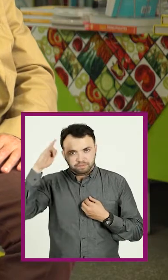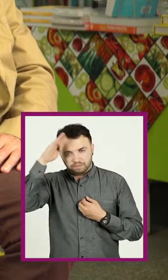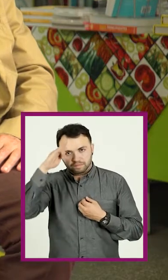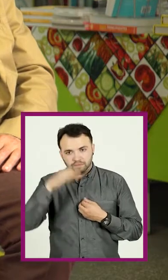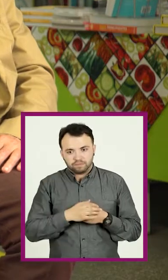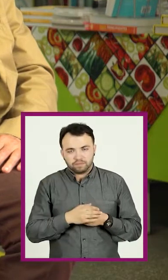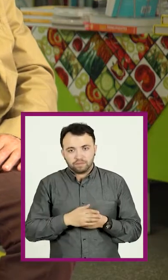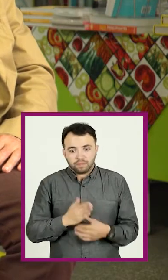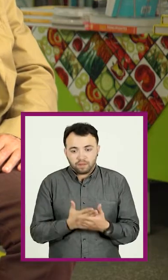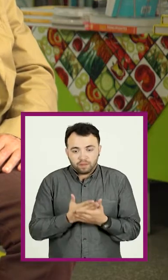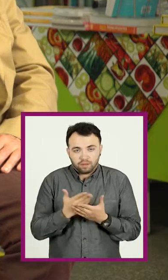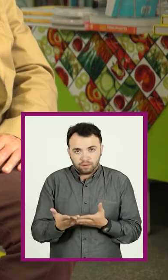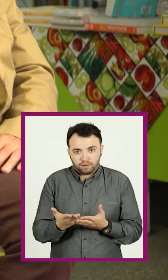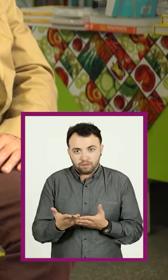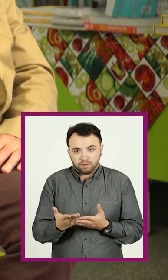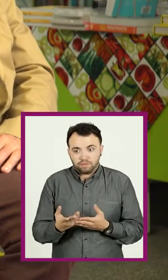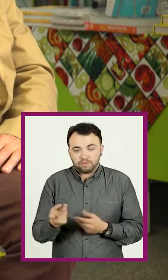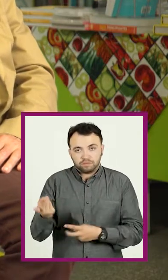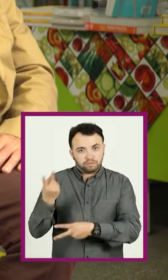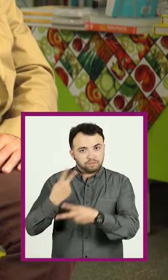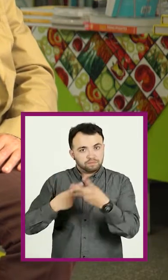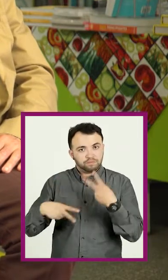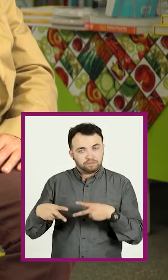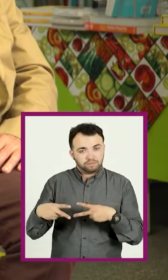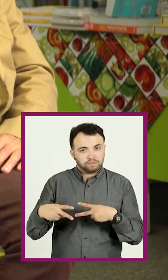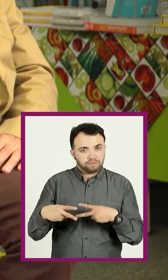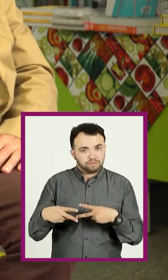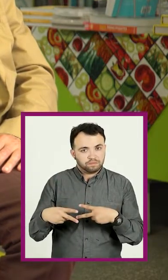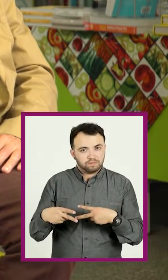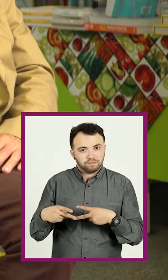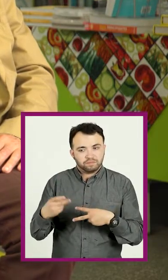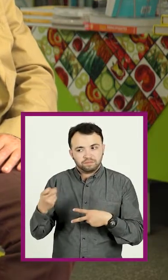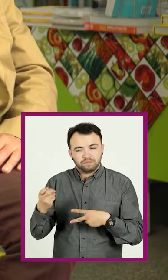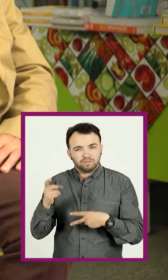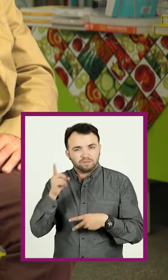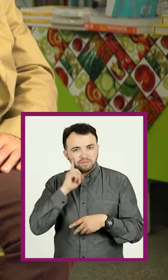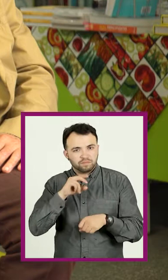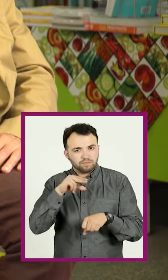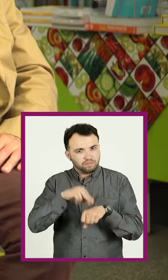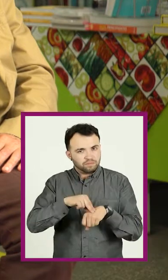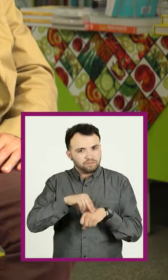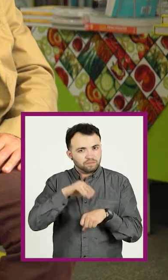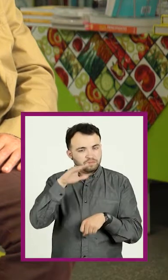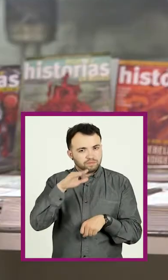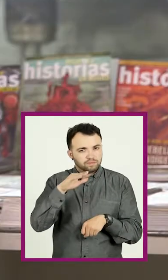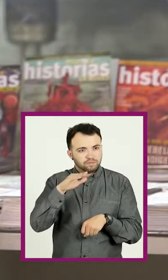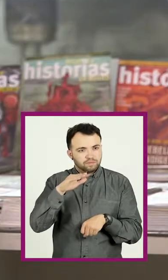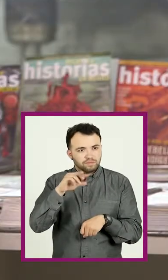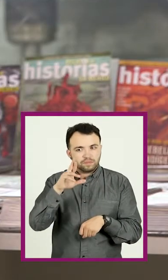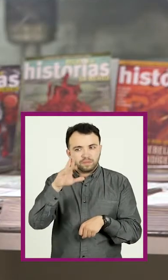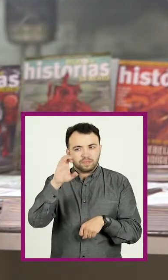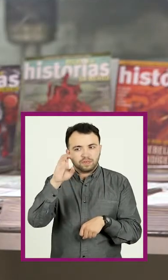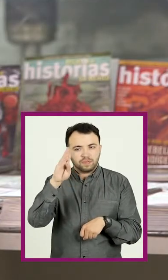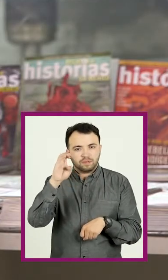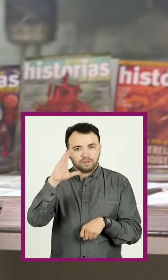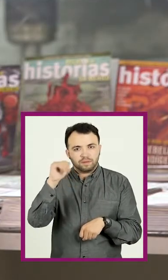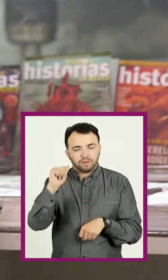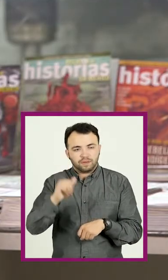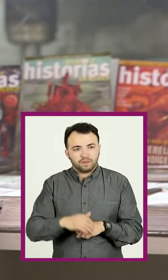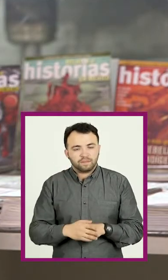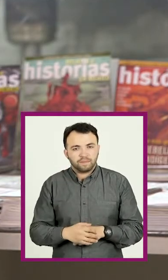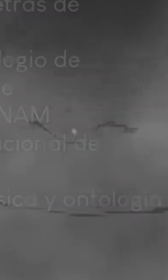es filosofía. En esta ocasión estará con nosotros, o está con nosotros, la doctora Rebeca